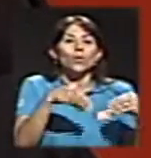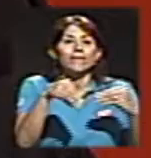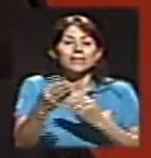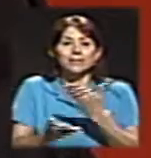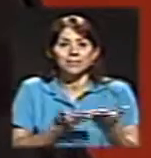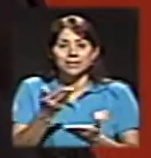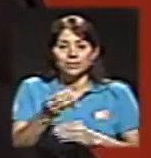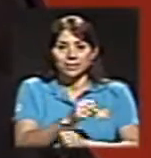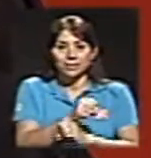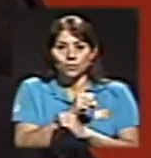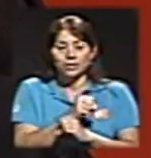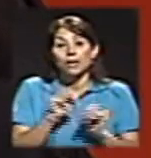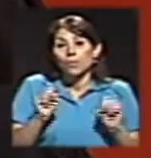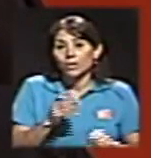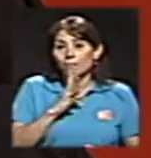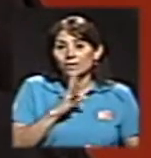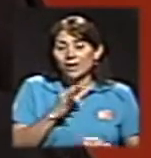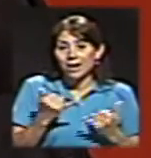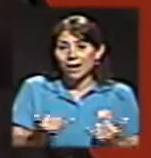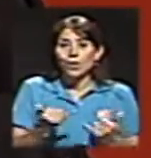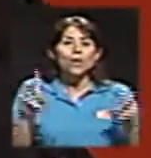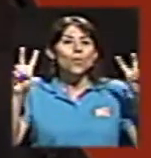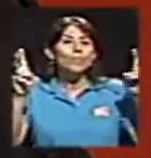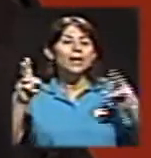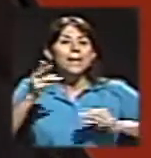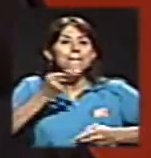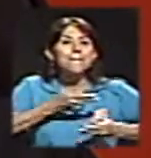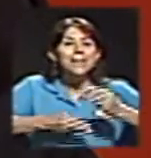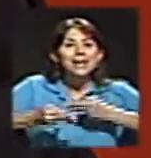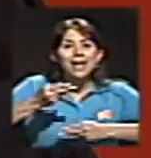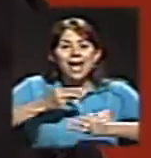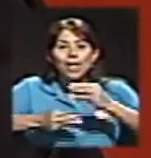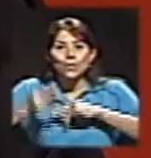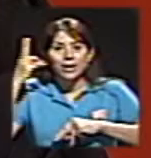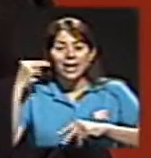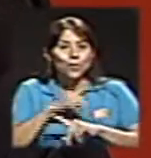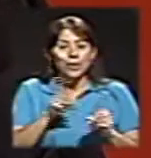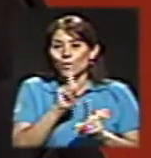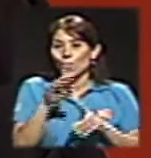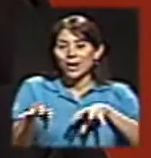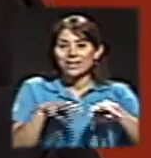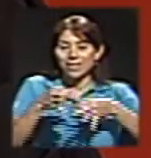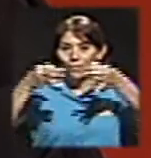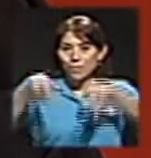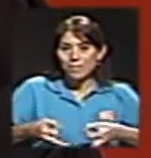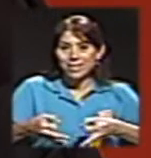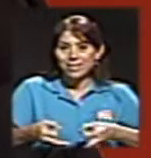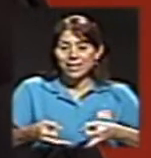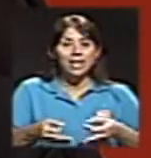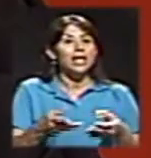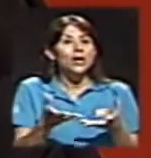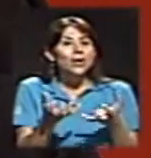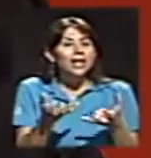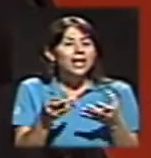digamos, podríamos hablar de una especie como de mercado negro, pero no una actividad regulada formalmente. El reto fundamental es crear una regulación que